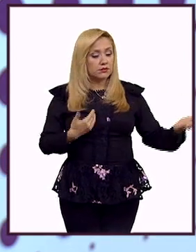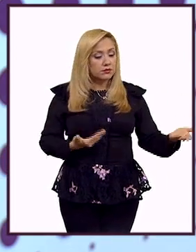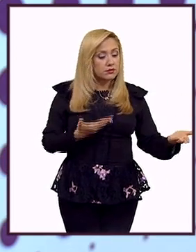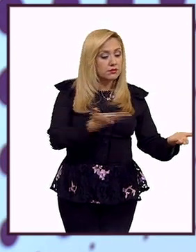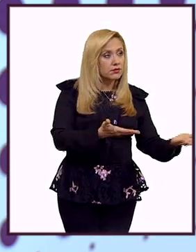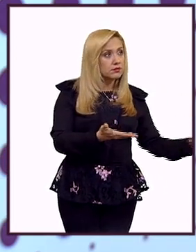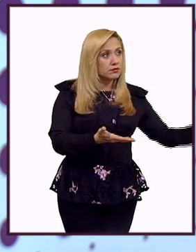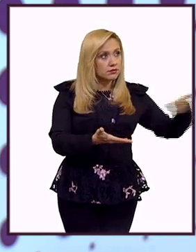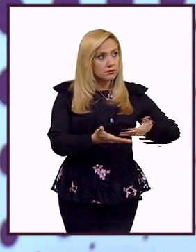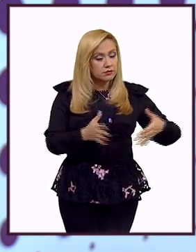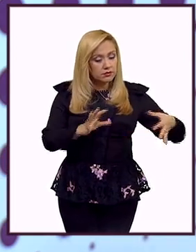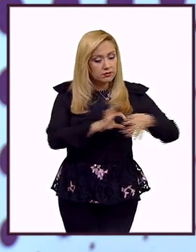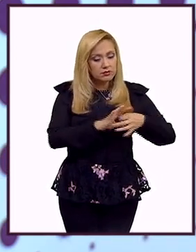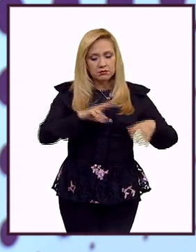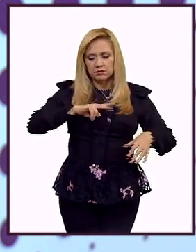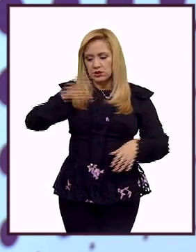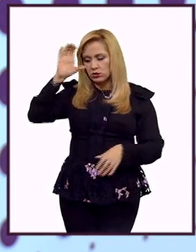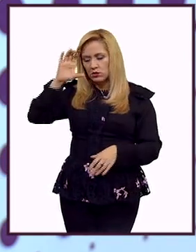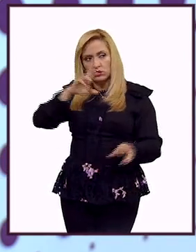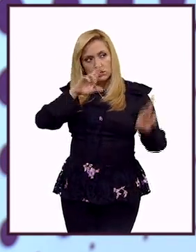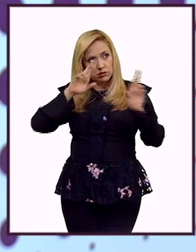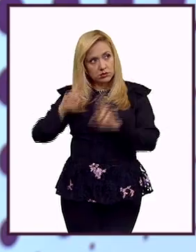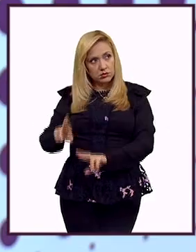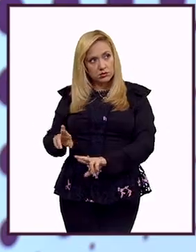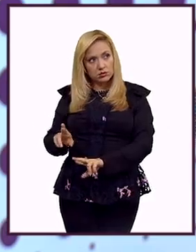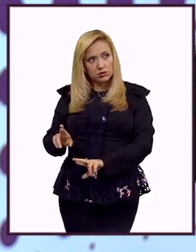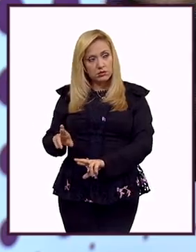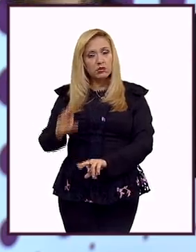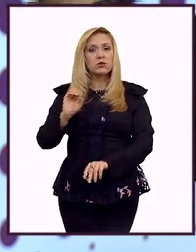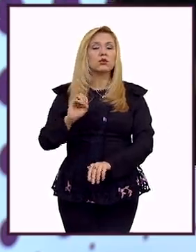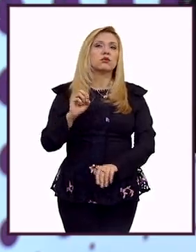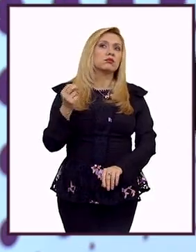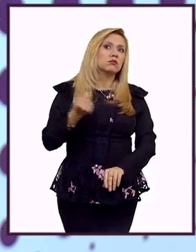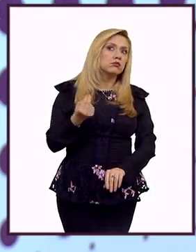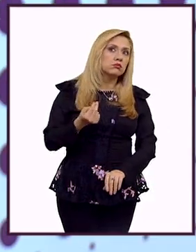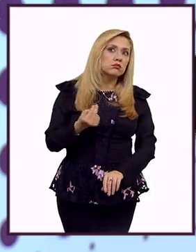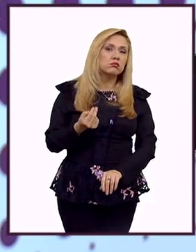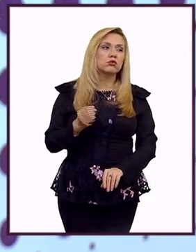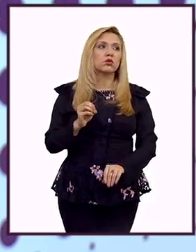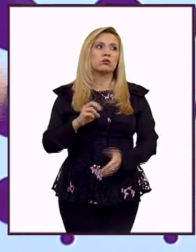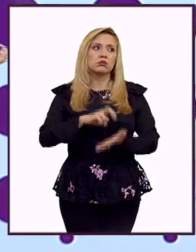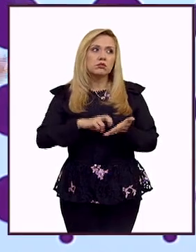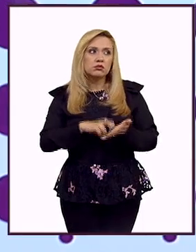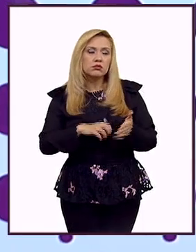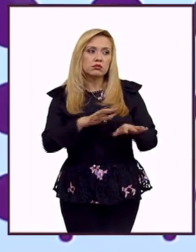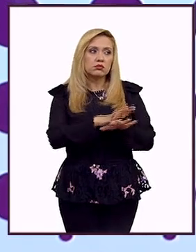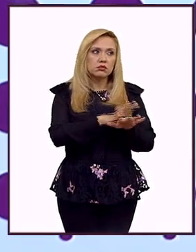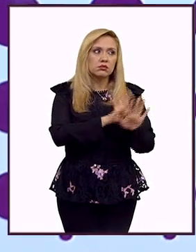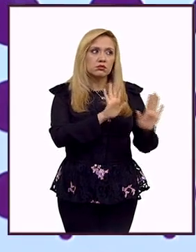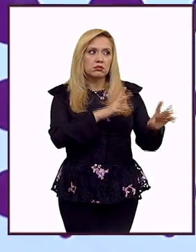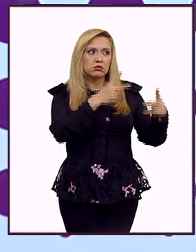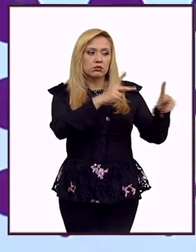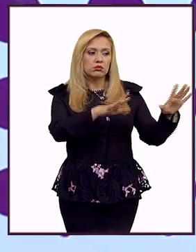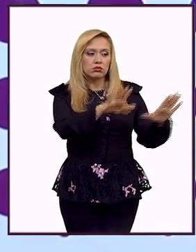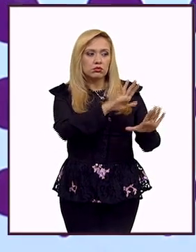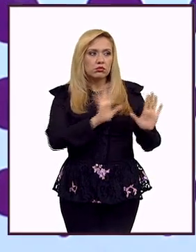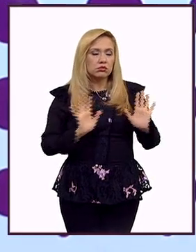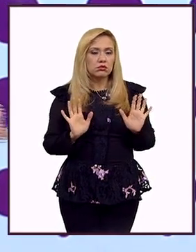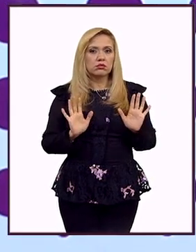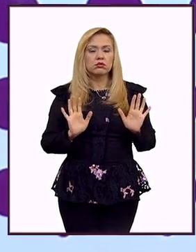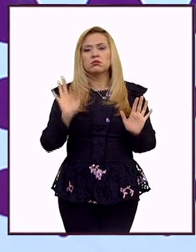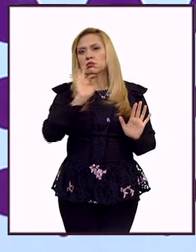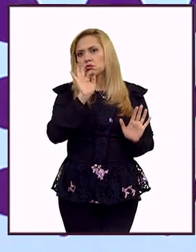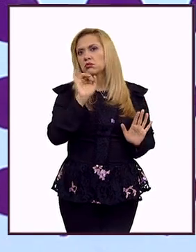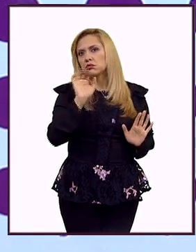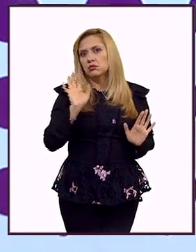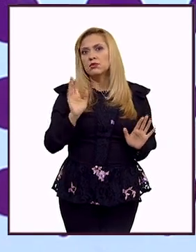es adecuado culturalmente o es necesario o se adecúa a las necesidades que tiene tu población. Y a lo mejor sí,